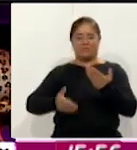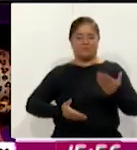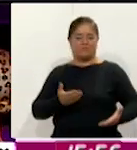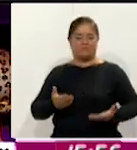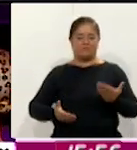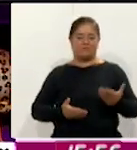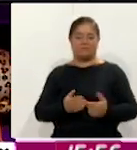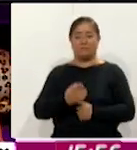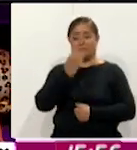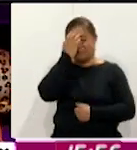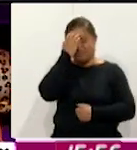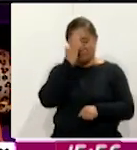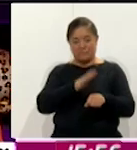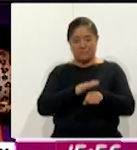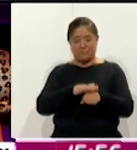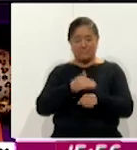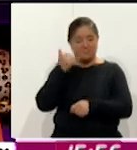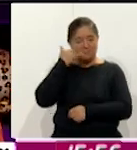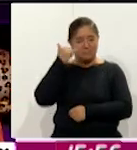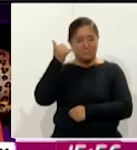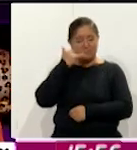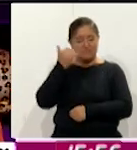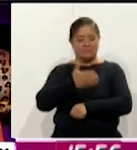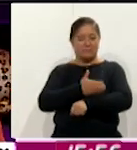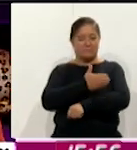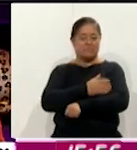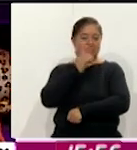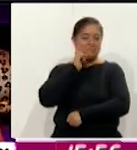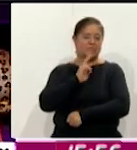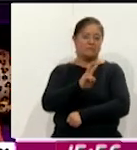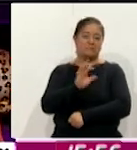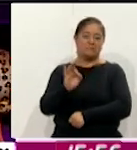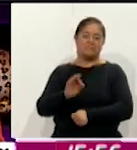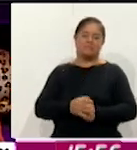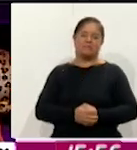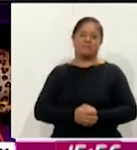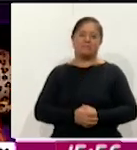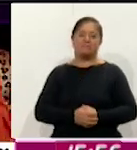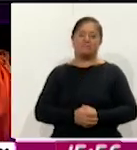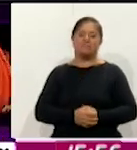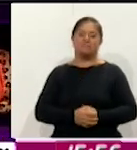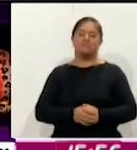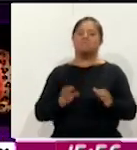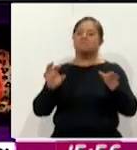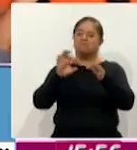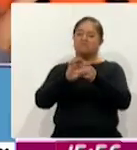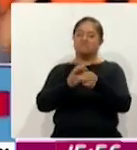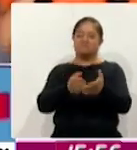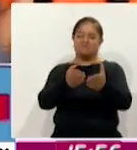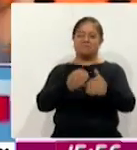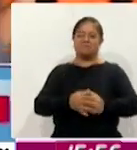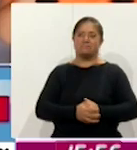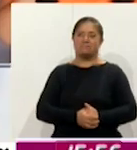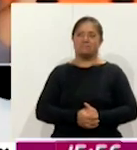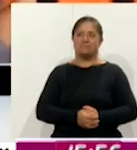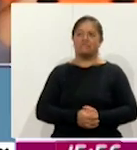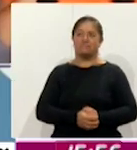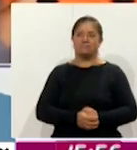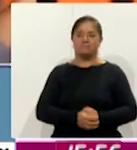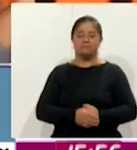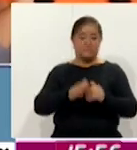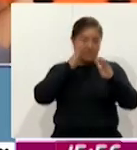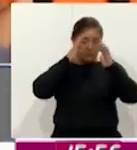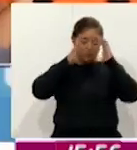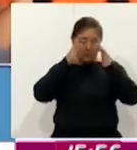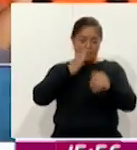enlazar vía telefónica con mi compañera Victoria Flores. Adelante, es un enlace, adelante. Hola, ¿qué